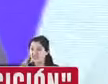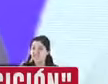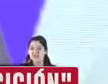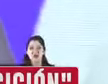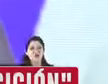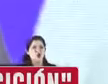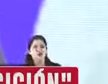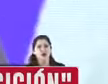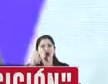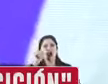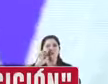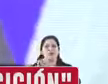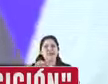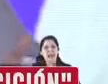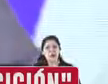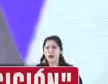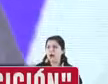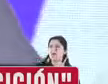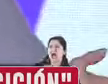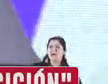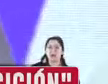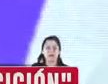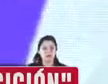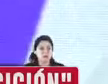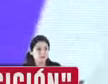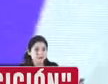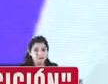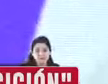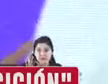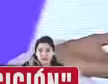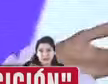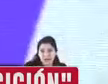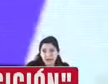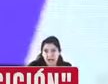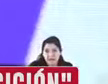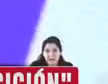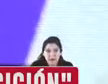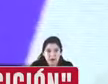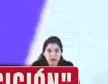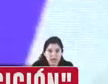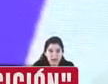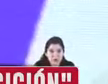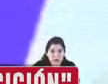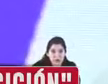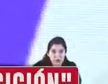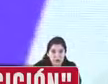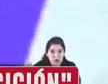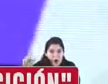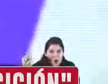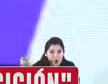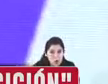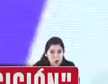le y bueno ya todos saben que se aprobó todo y y lo que dije no